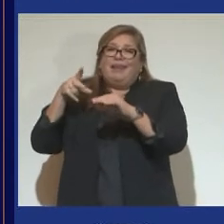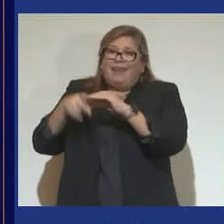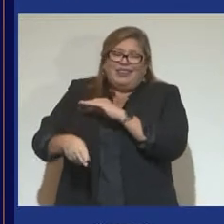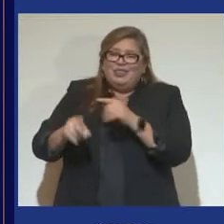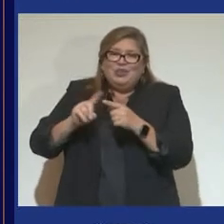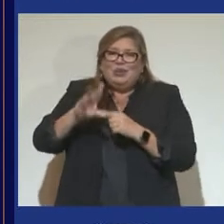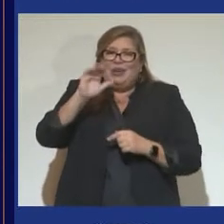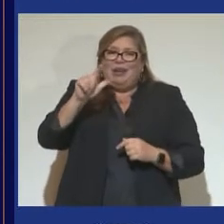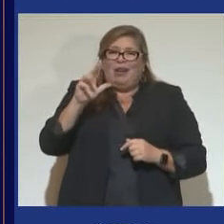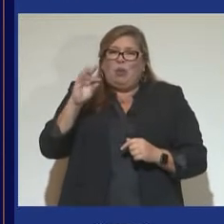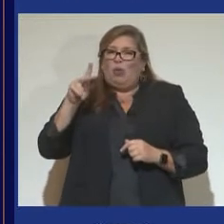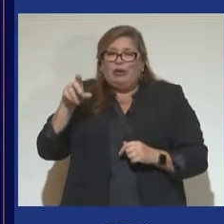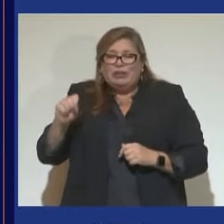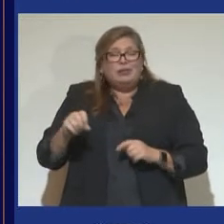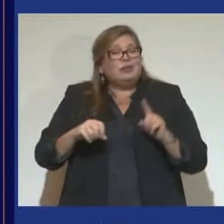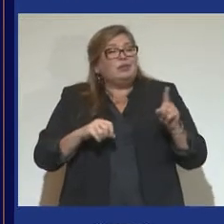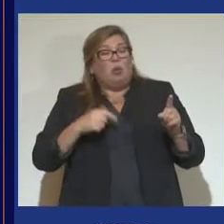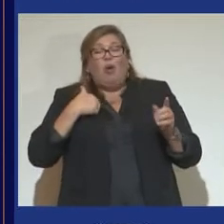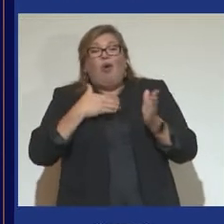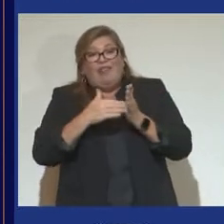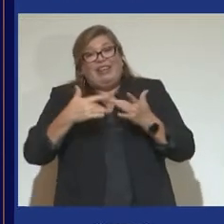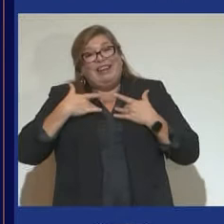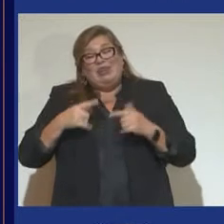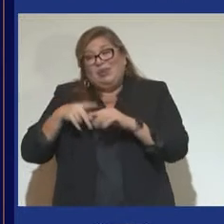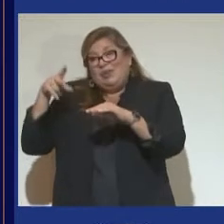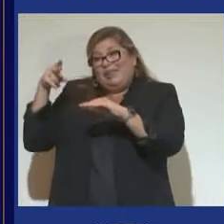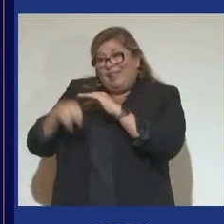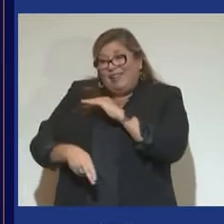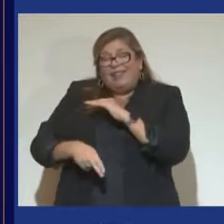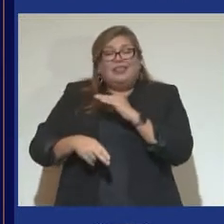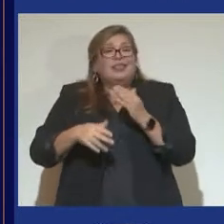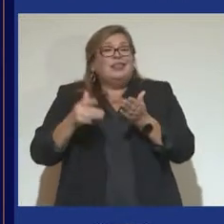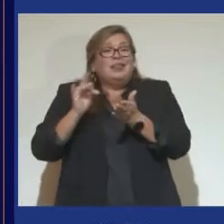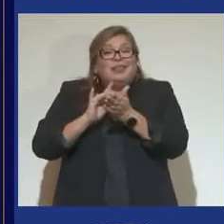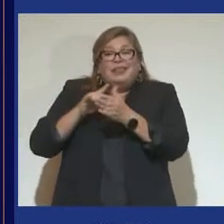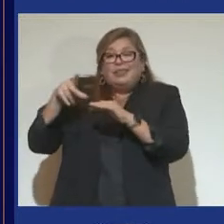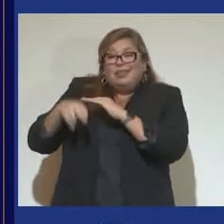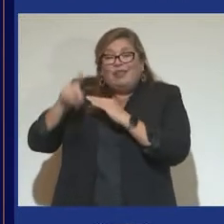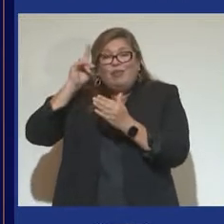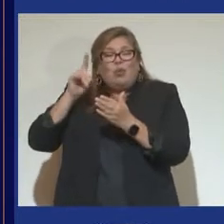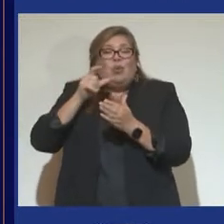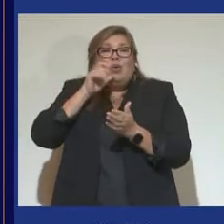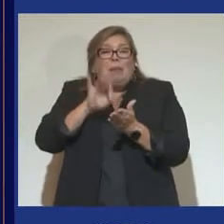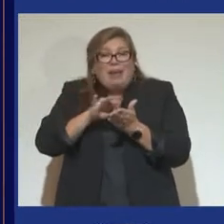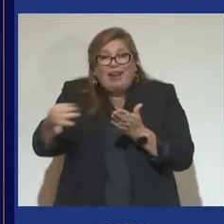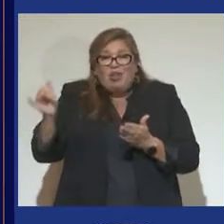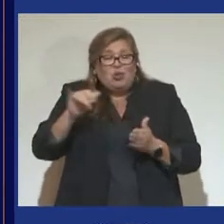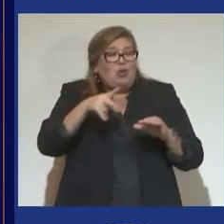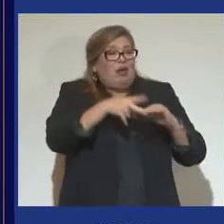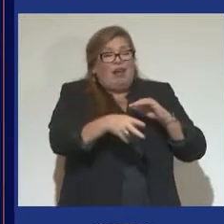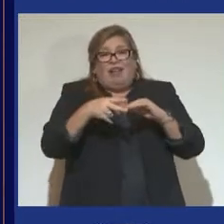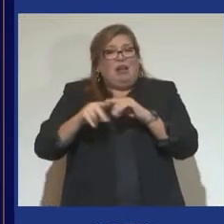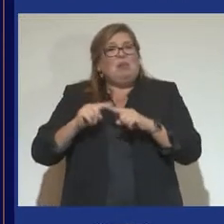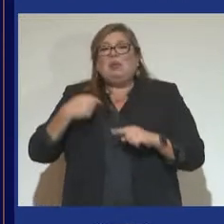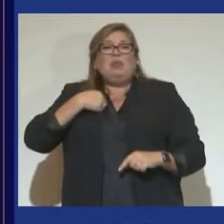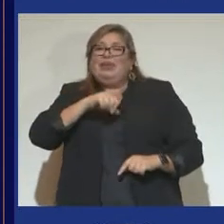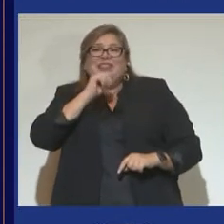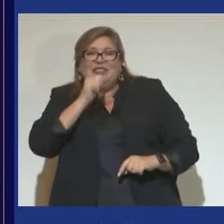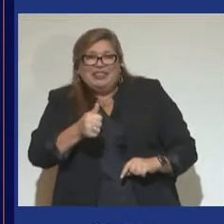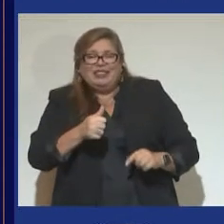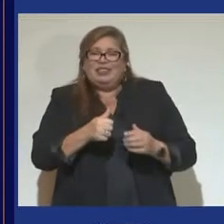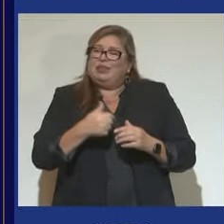no hicimos recortes a medical que con frecuencia se ven recortes médicos a las personas más vulnerables